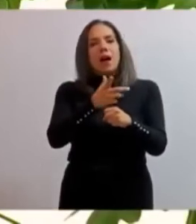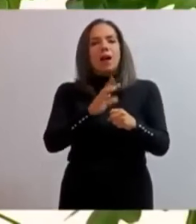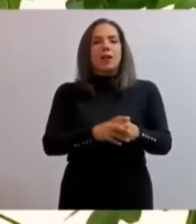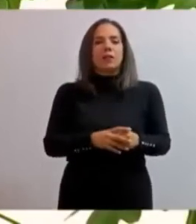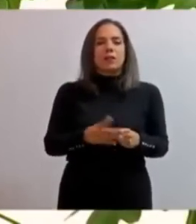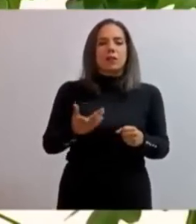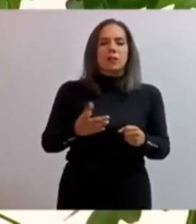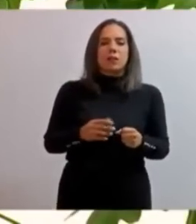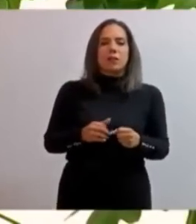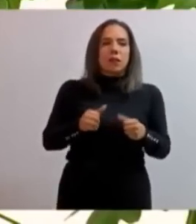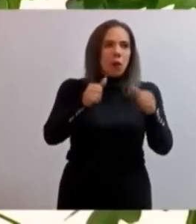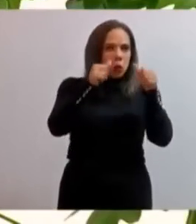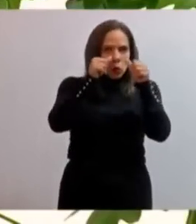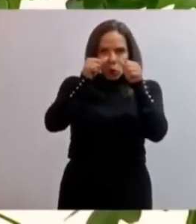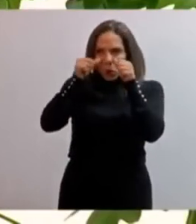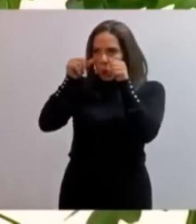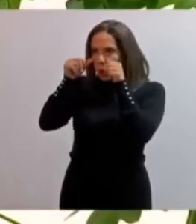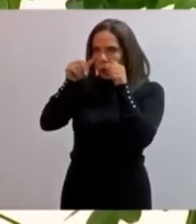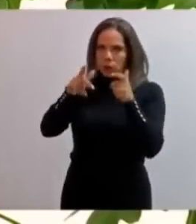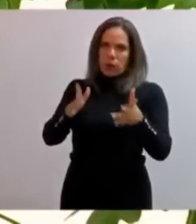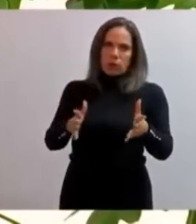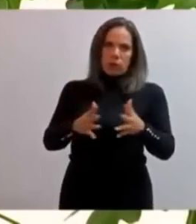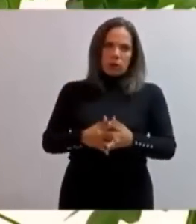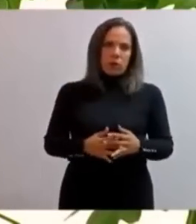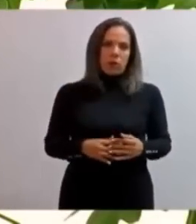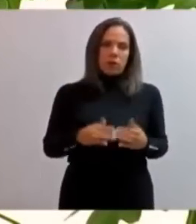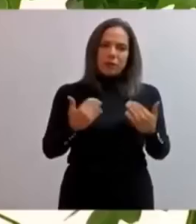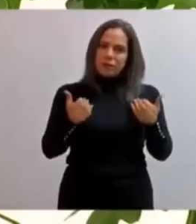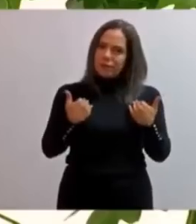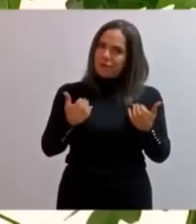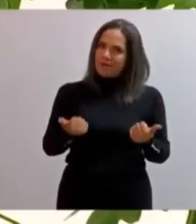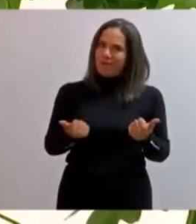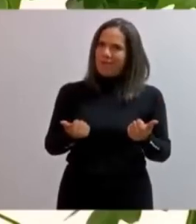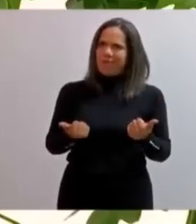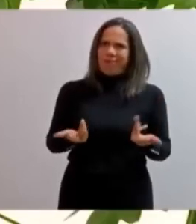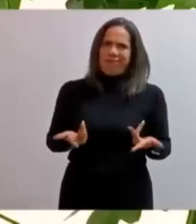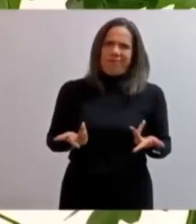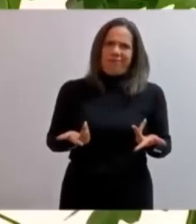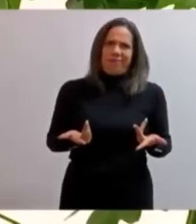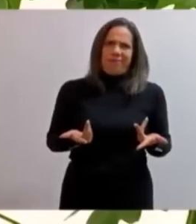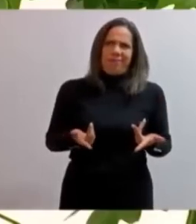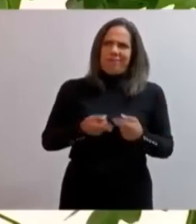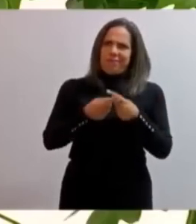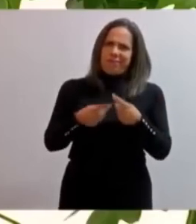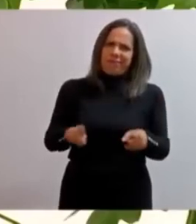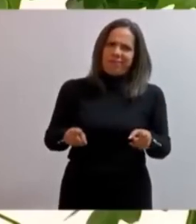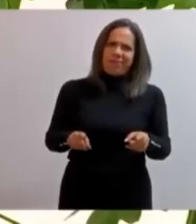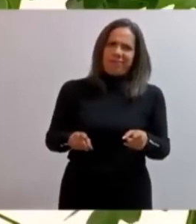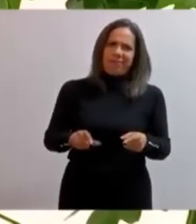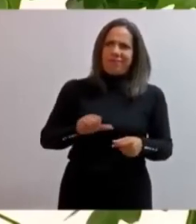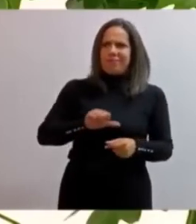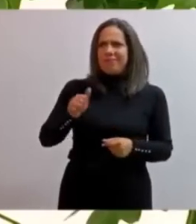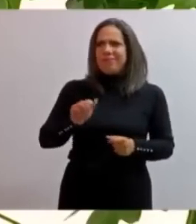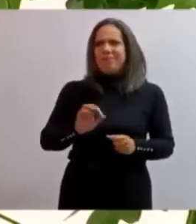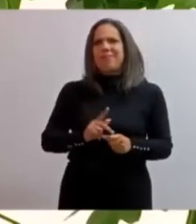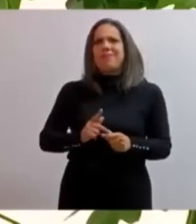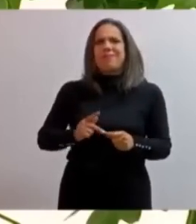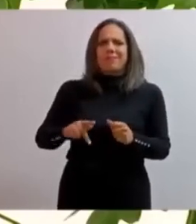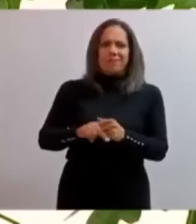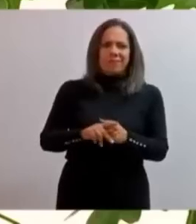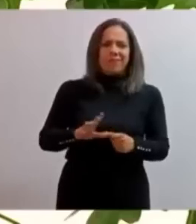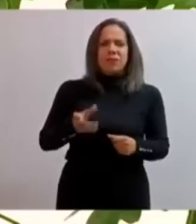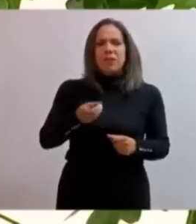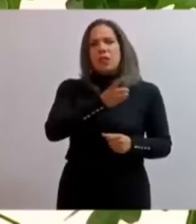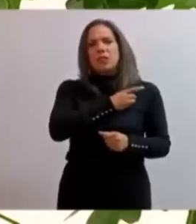tiene, supervisión escolar. O sea, yo tengo que ejercer una mirada desde fuera, nada más